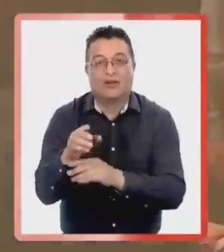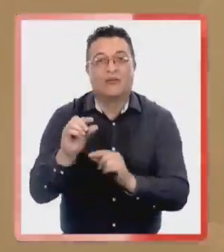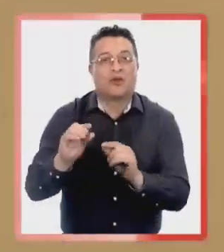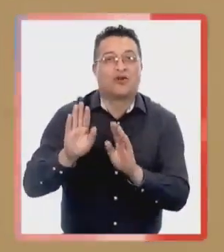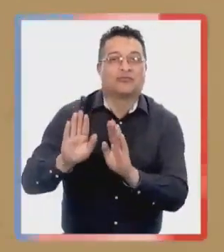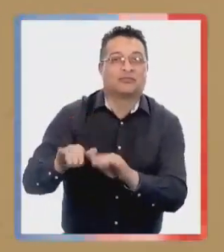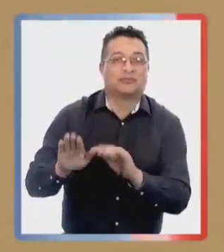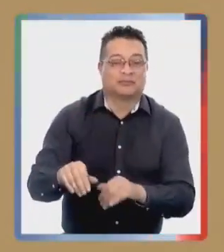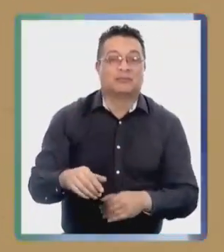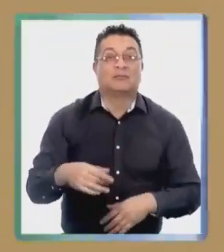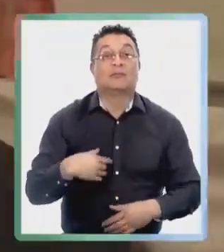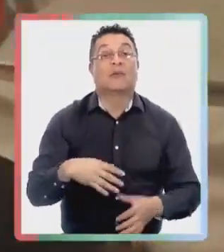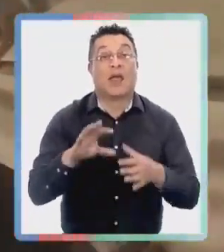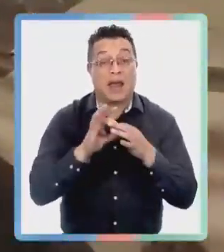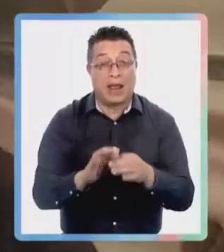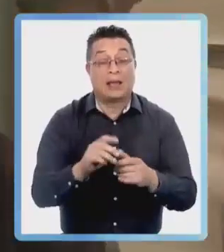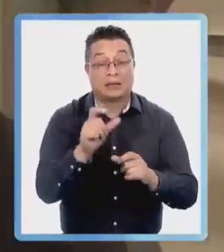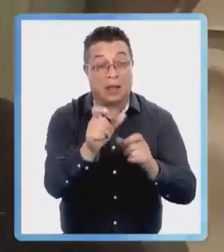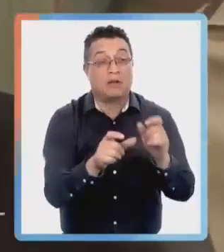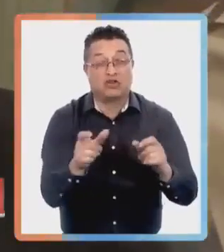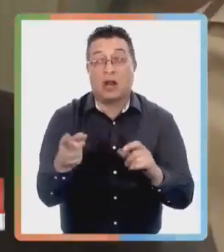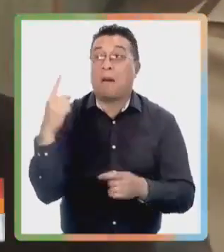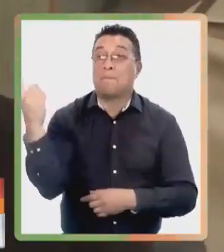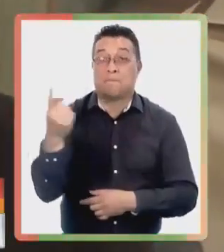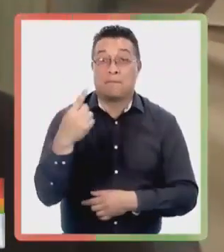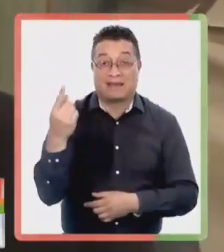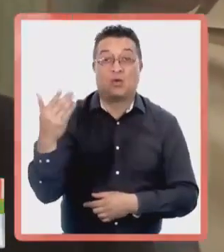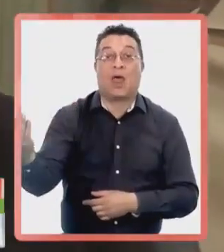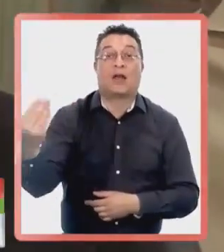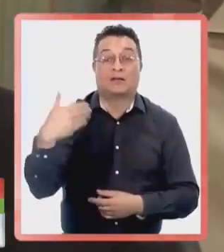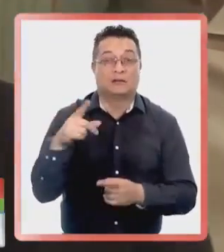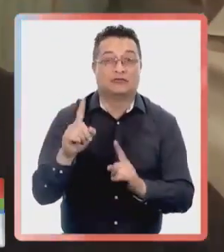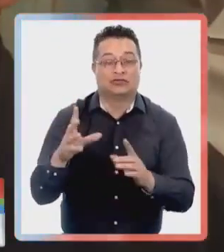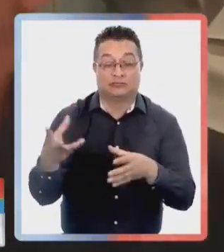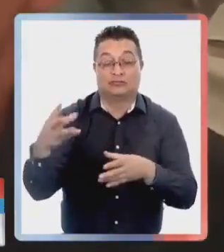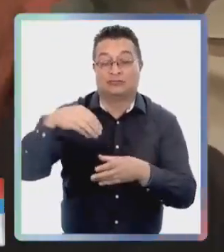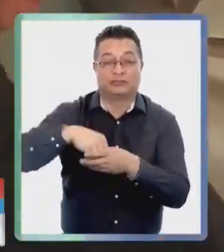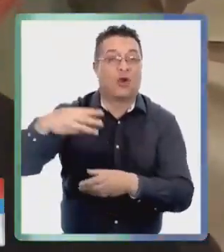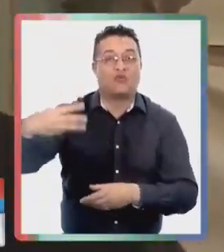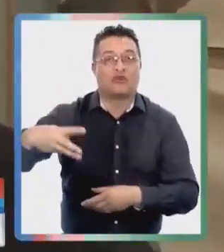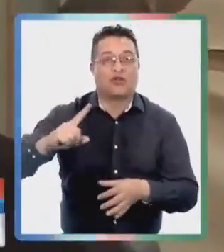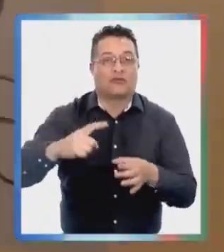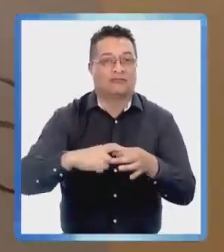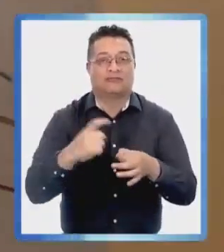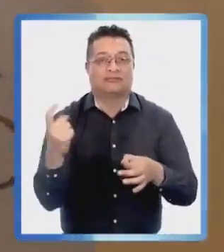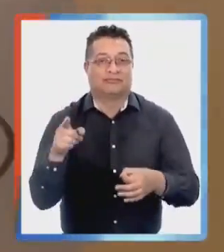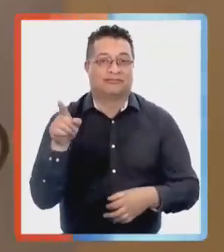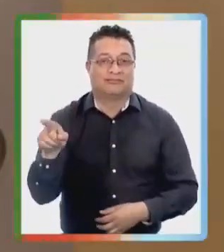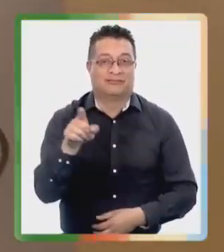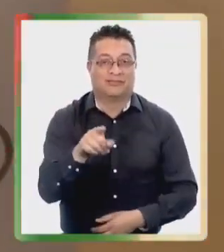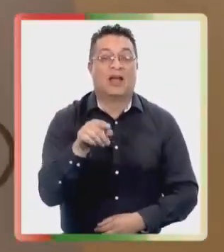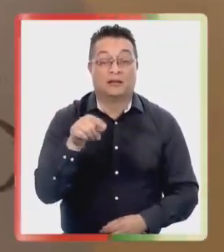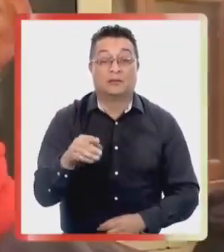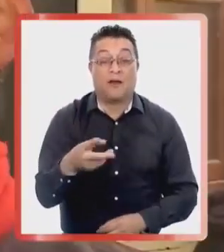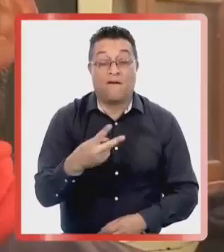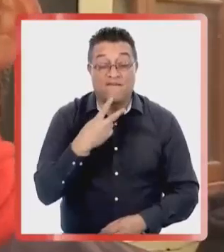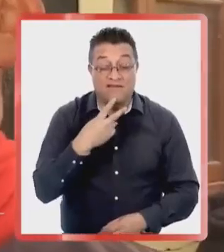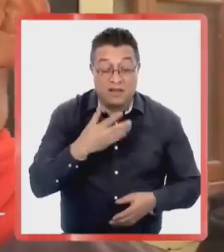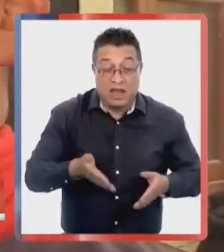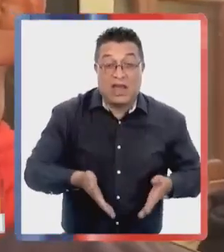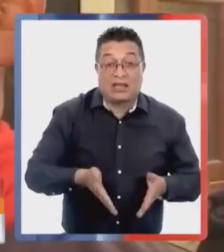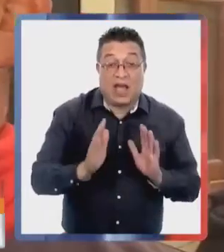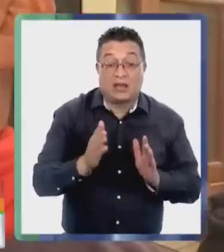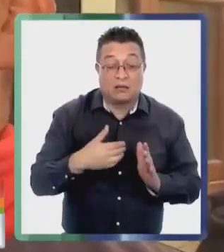la salud. Se agradece que son personas particulares, que son ajenas al sistema del municipio. Cuando están en situación de